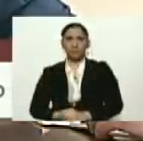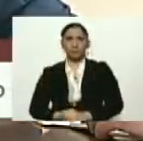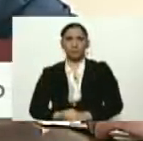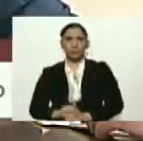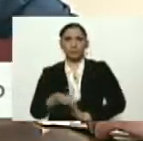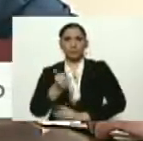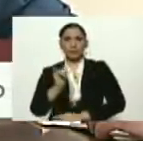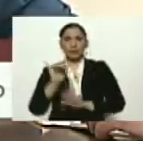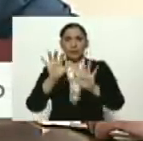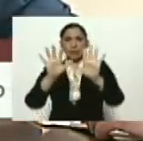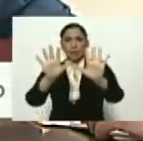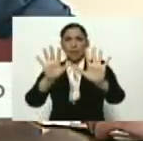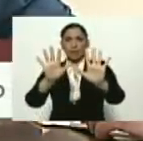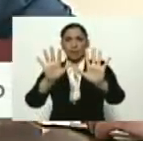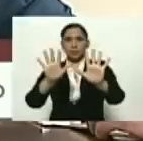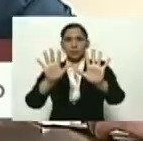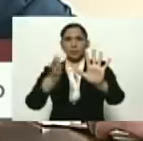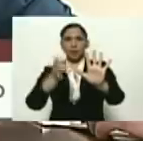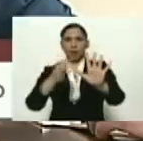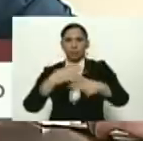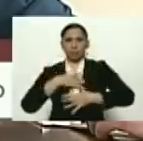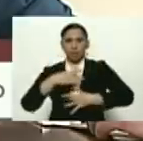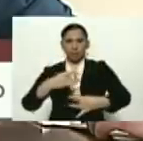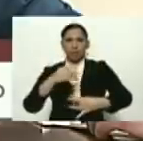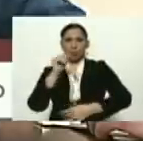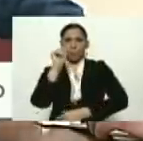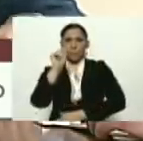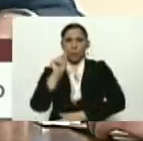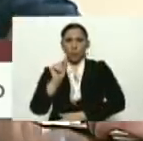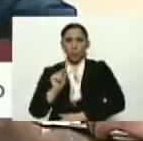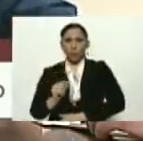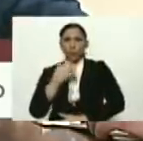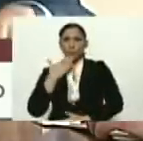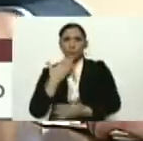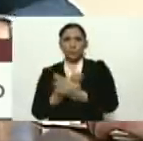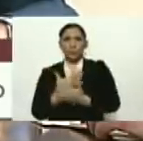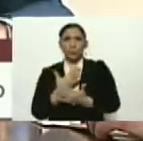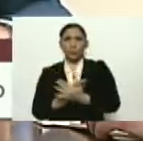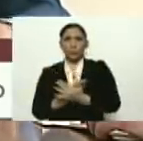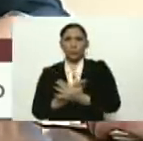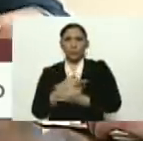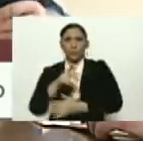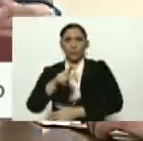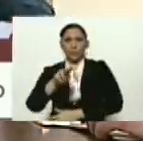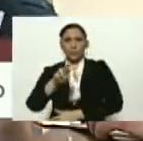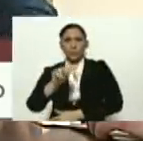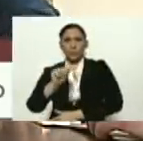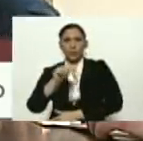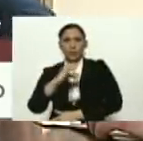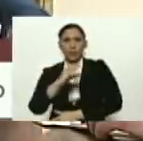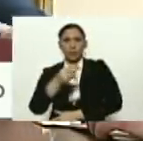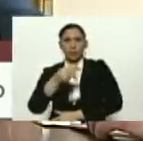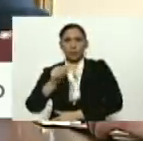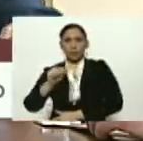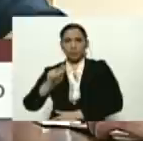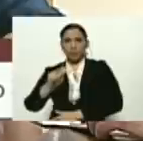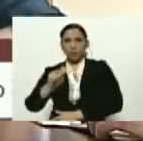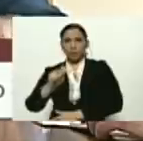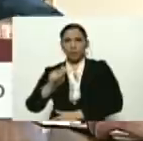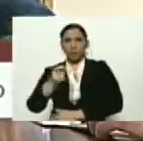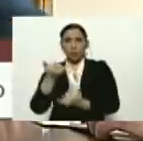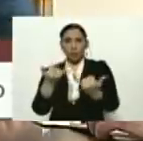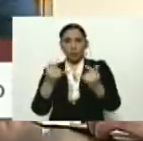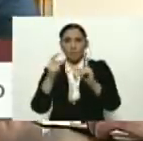Hay 10 interesantes puntos que nos propone Vijay Prachat. Vamos a darle la palabra al querido